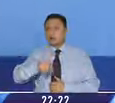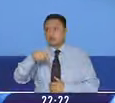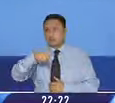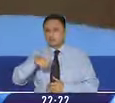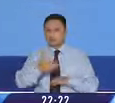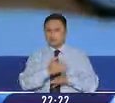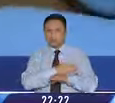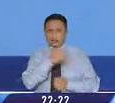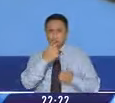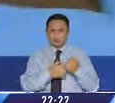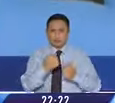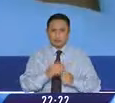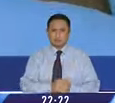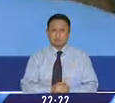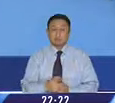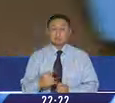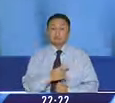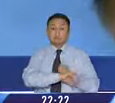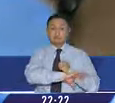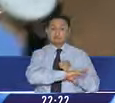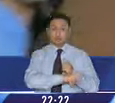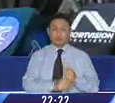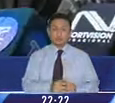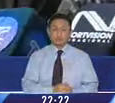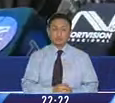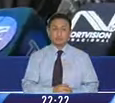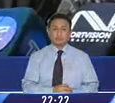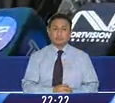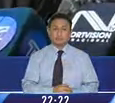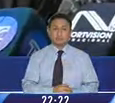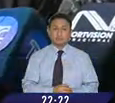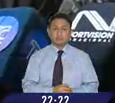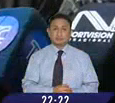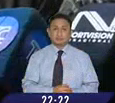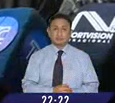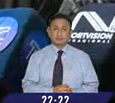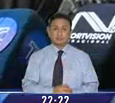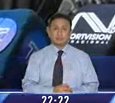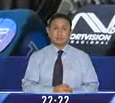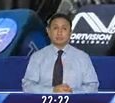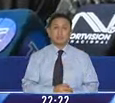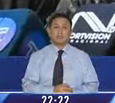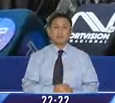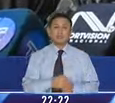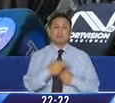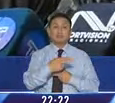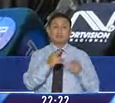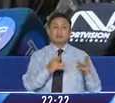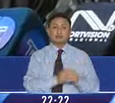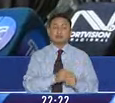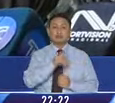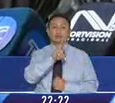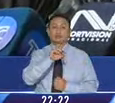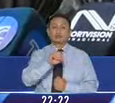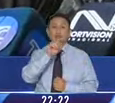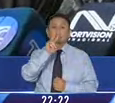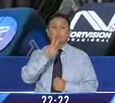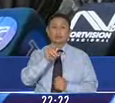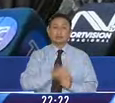víctimas de los delitos perpetrados por estos sujetos. Específicamente en la habitación 202 y parqueadero de este